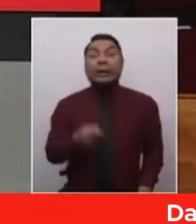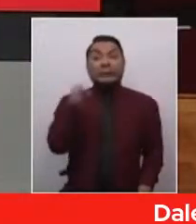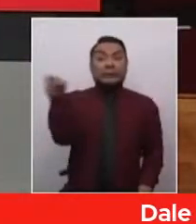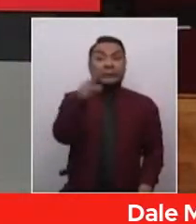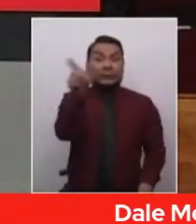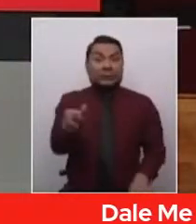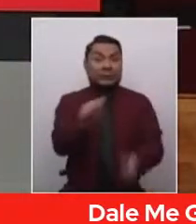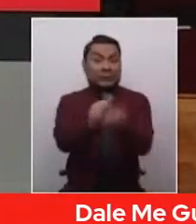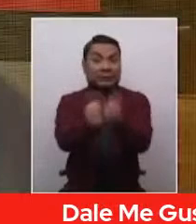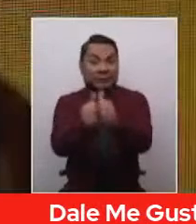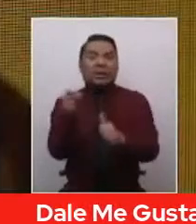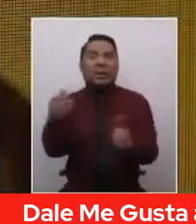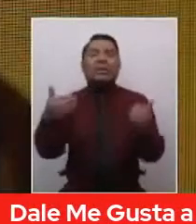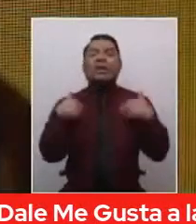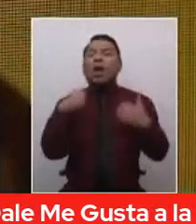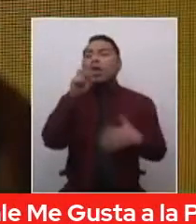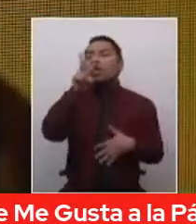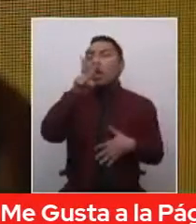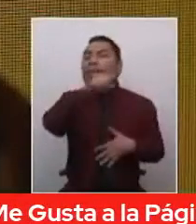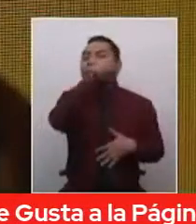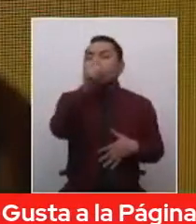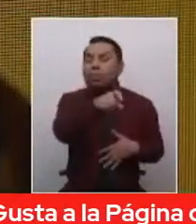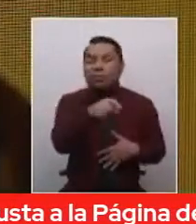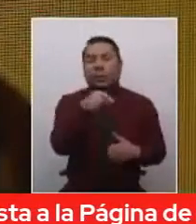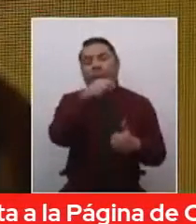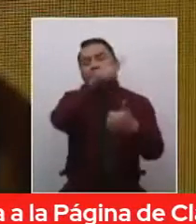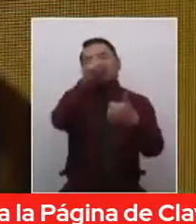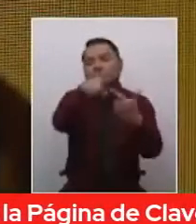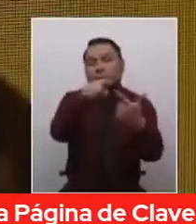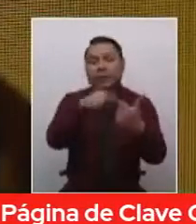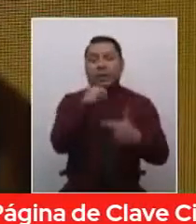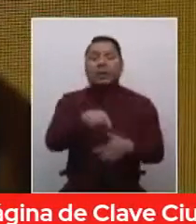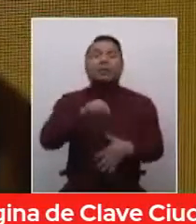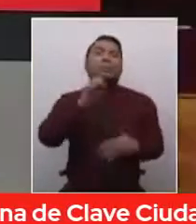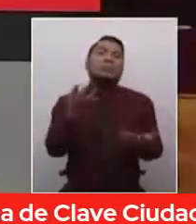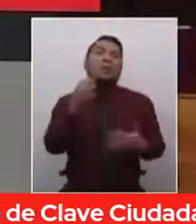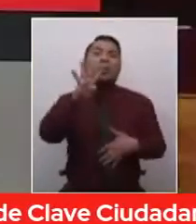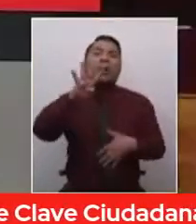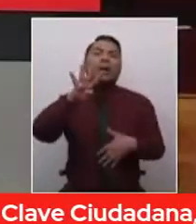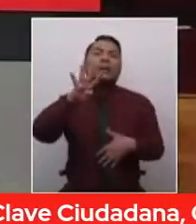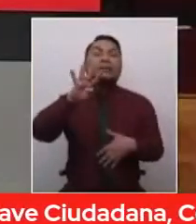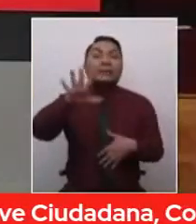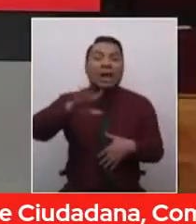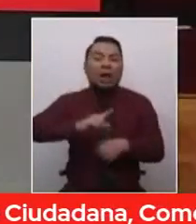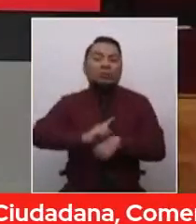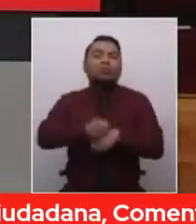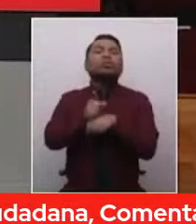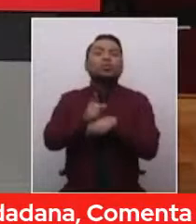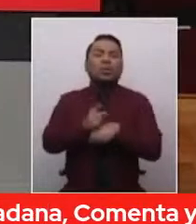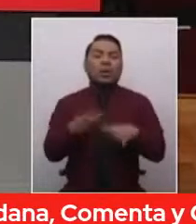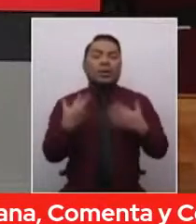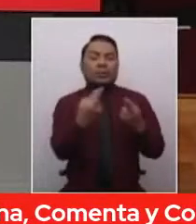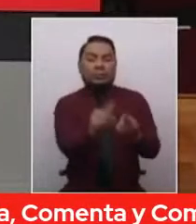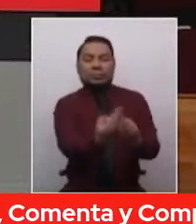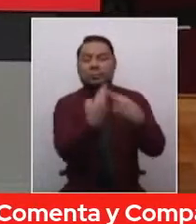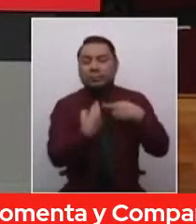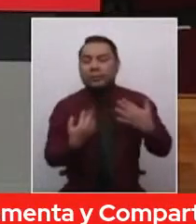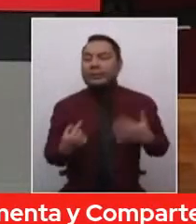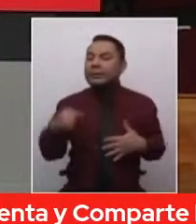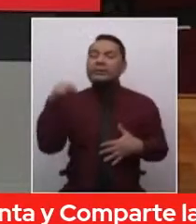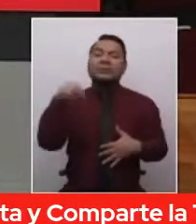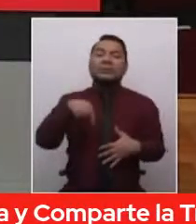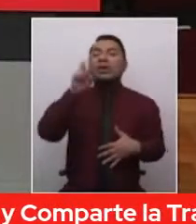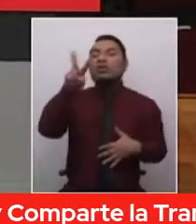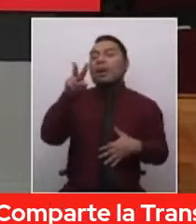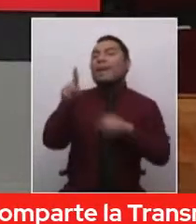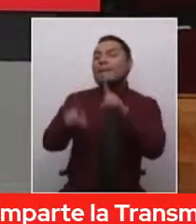uno dos preguntas muy puntuales, muy precisas, y solo 45 segundos para responder a estas